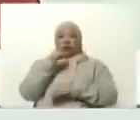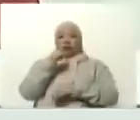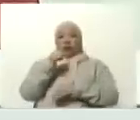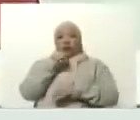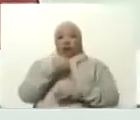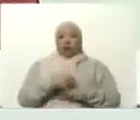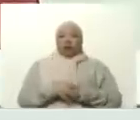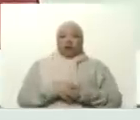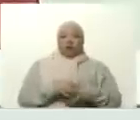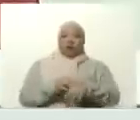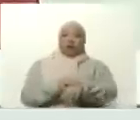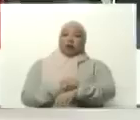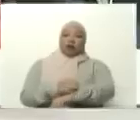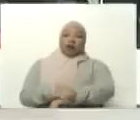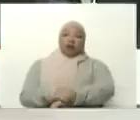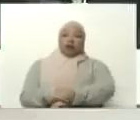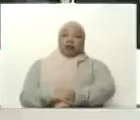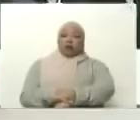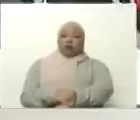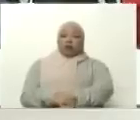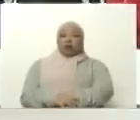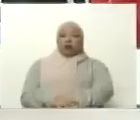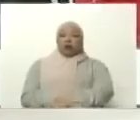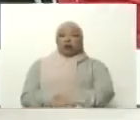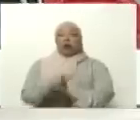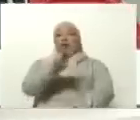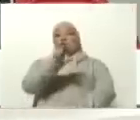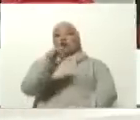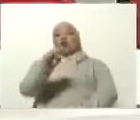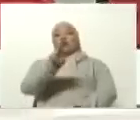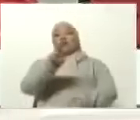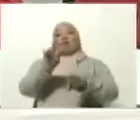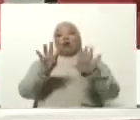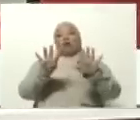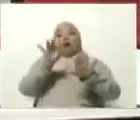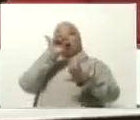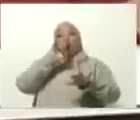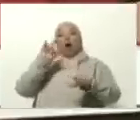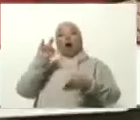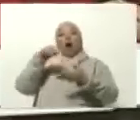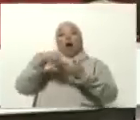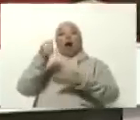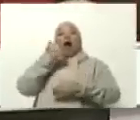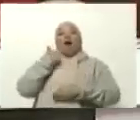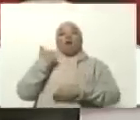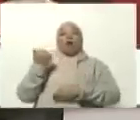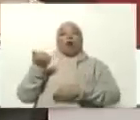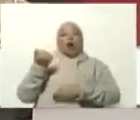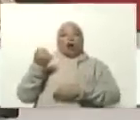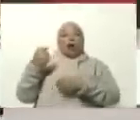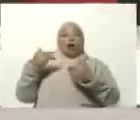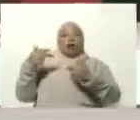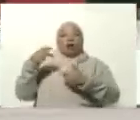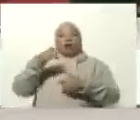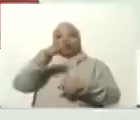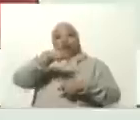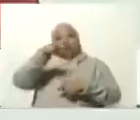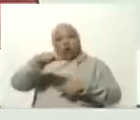nada. Hoy se cumplen 209 años de la batalla de Araure. Ese es el batallón sin nombre, ¿no,